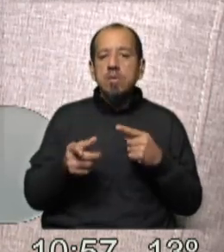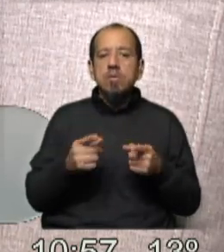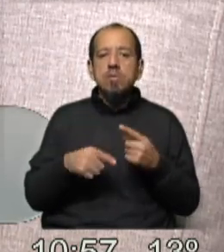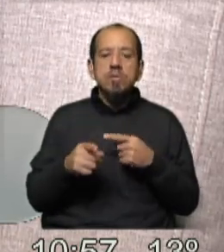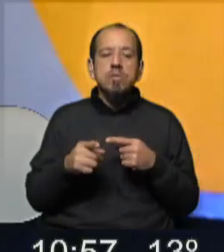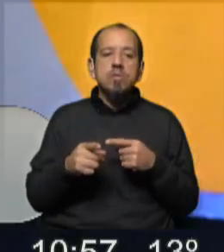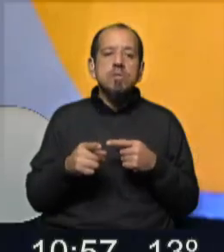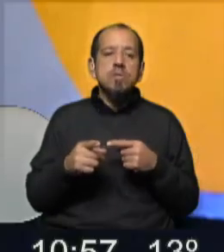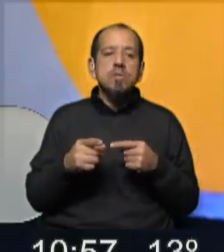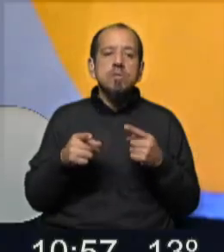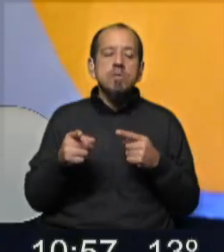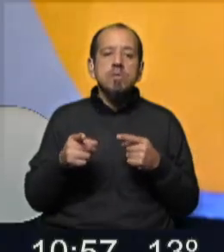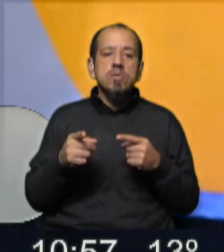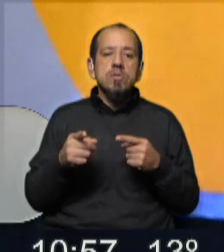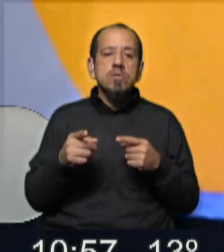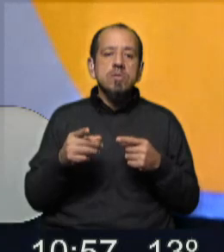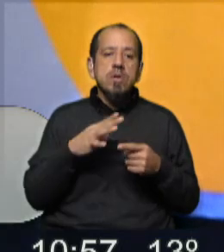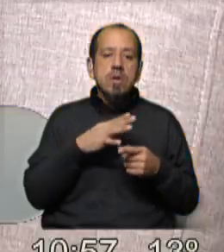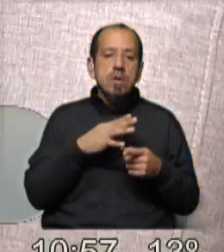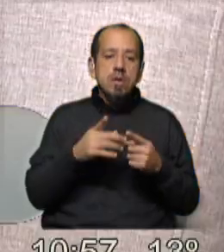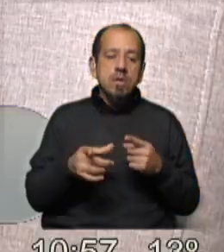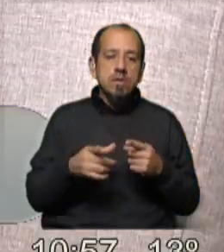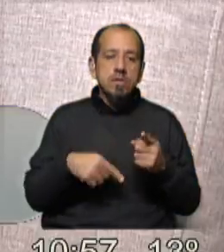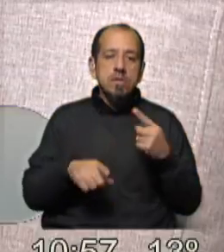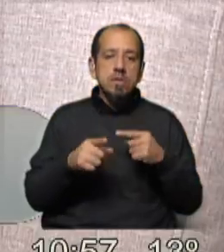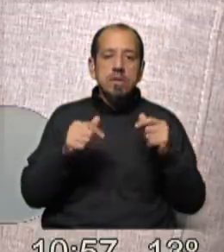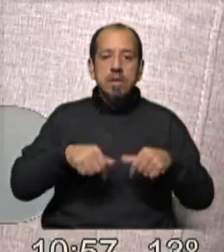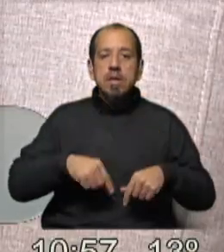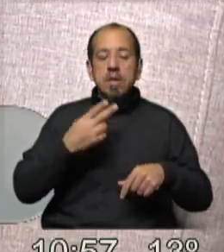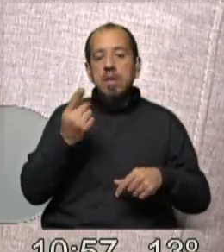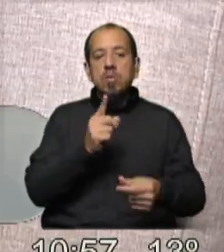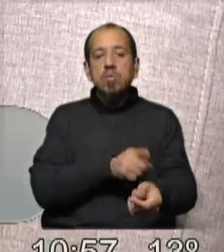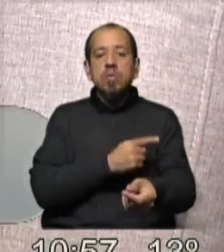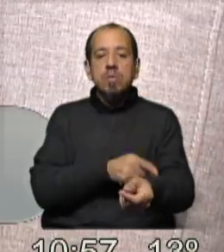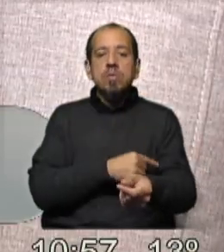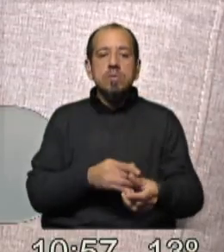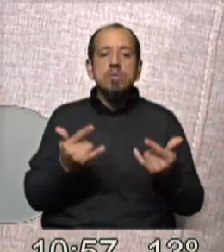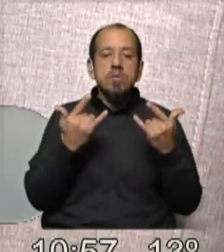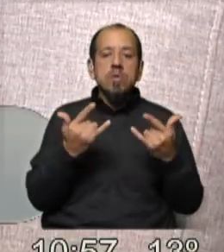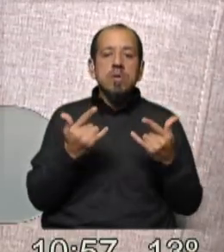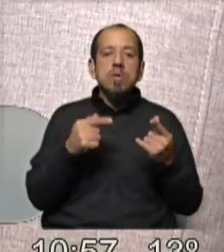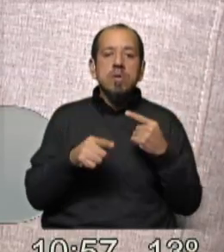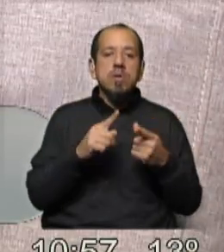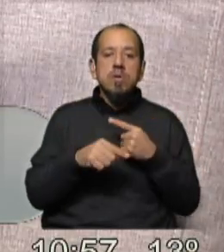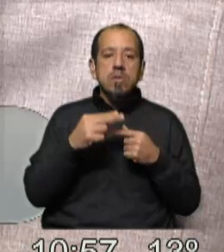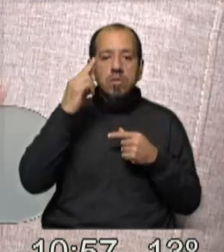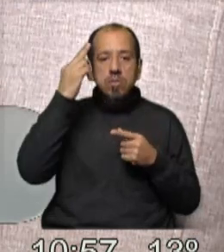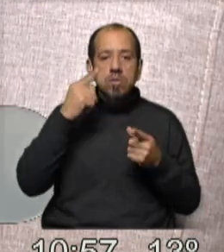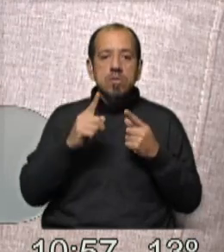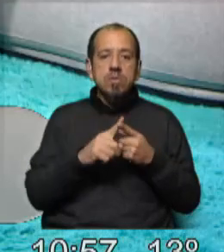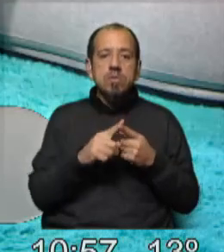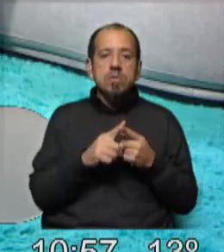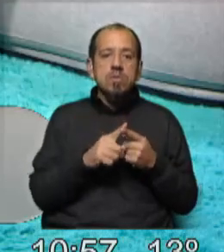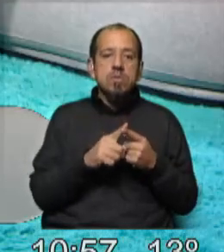madre, sí, a su vecino. O sea, es folclore de acá. Yo toco rock and roll de folclore uruguayo, ¿no?